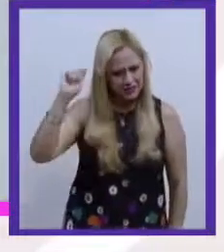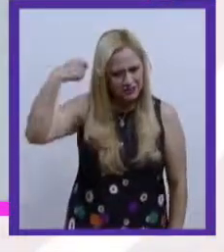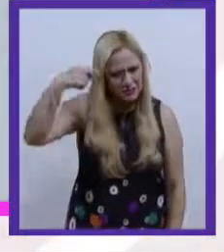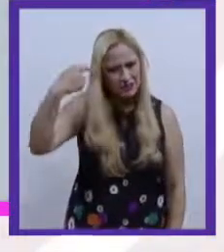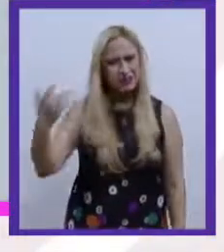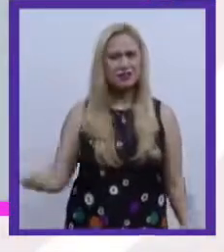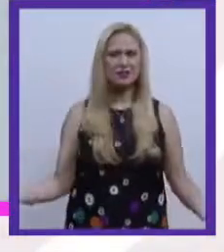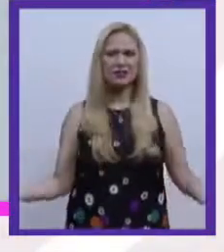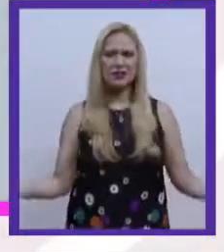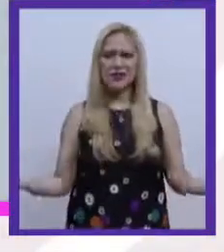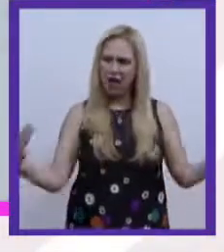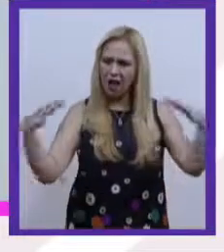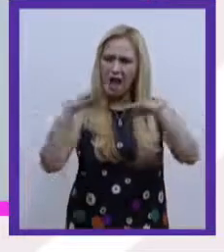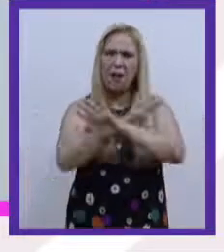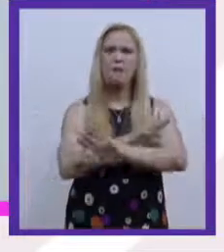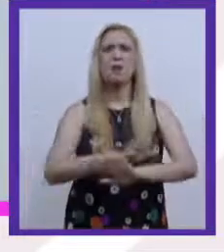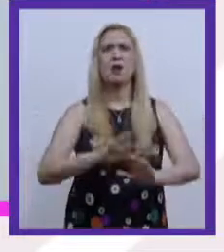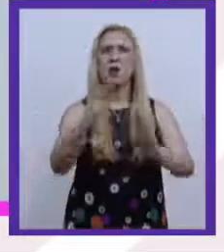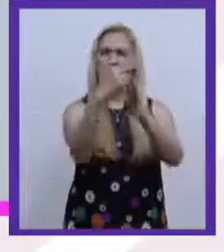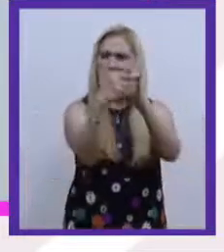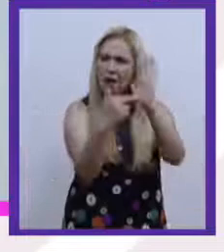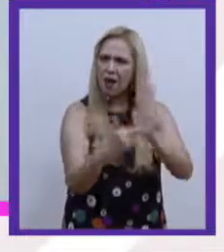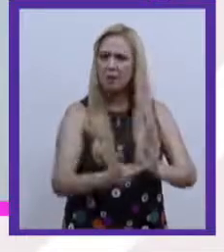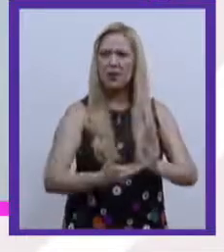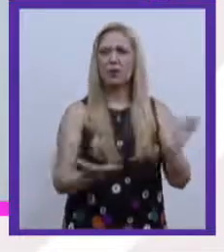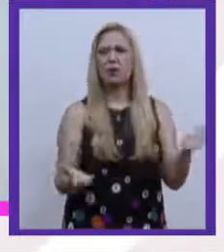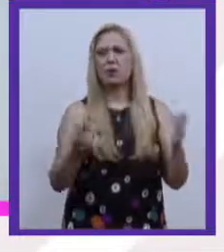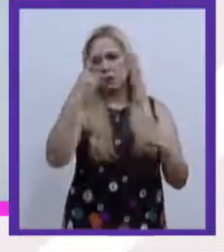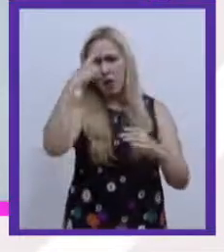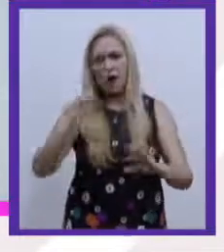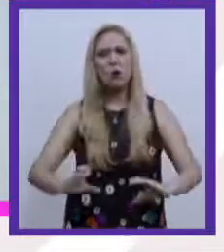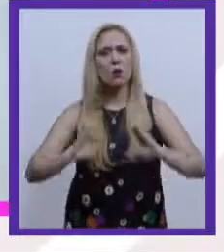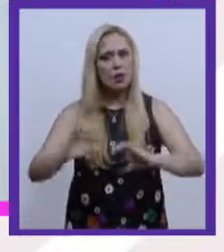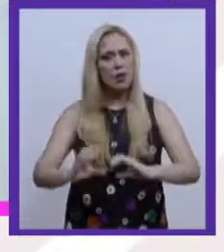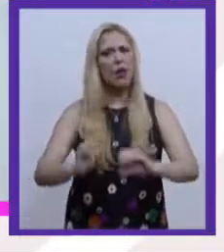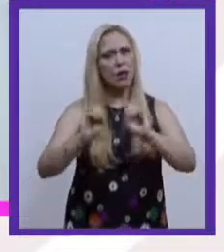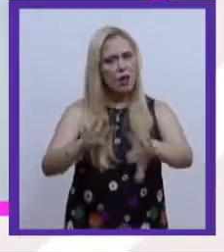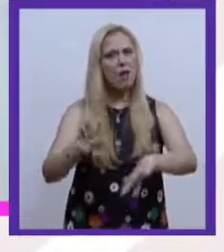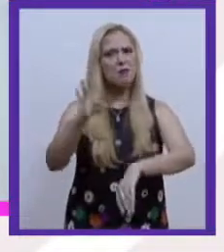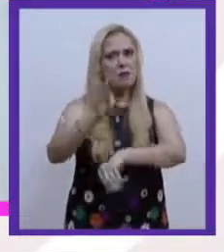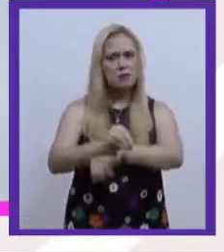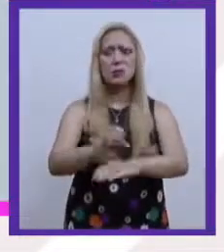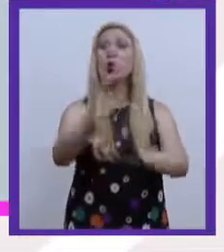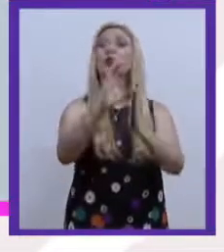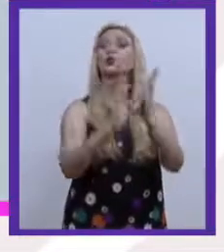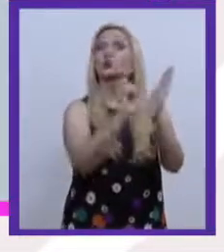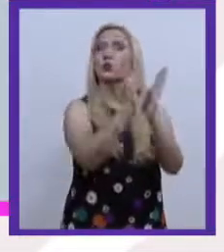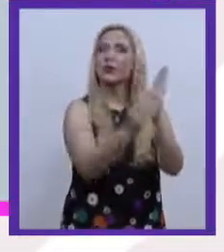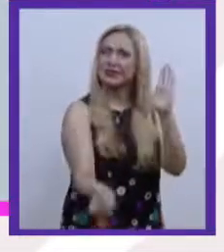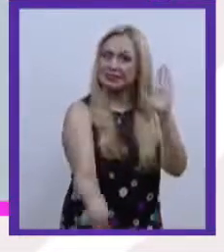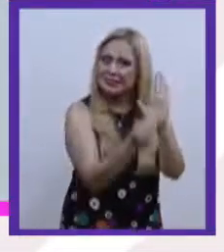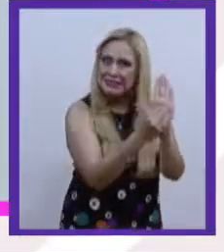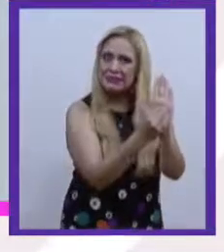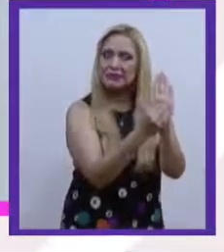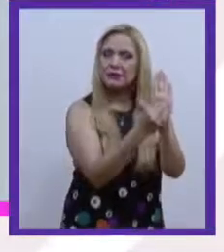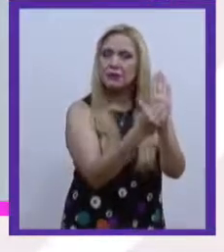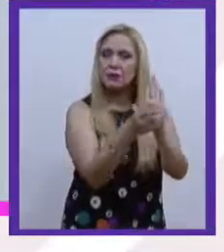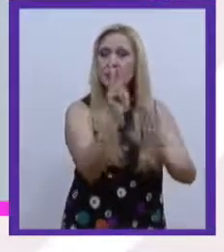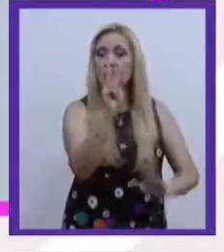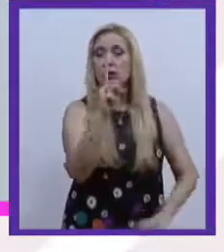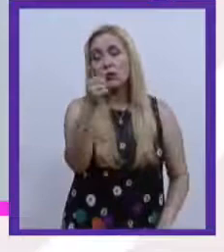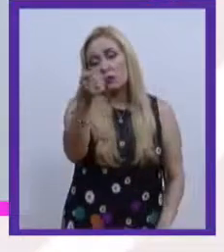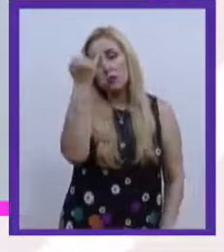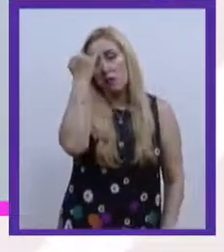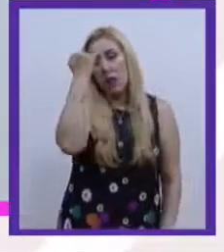mentalidad y con este cambio de reglas del juego para el cuidado. Entonces, esa es la reforma constitucional, pero sí implica, como decía Marta,